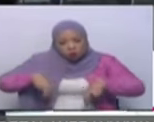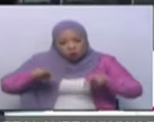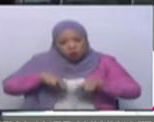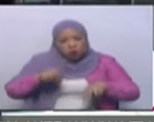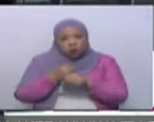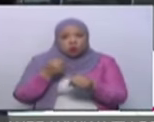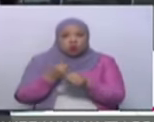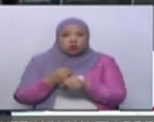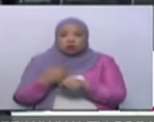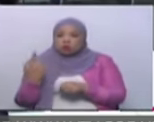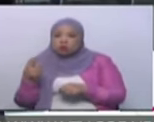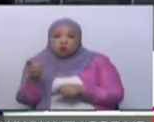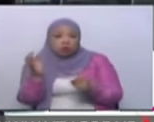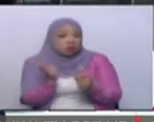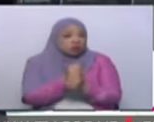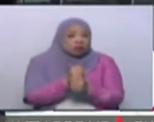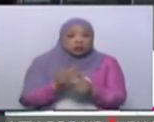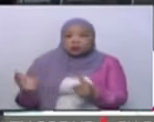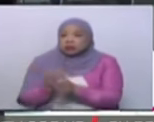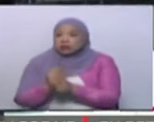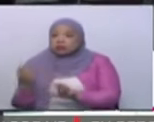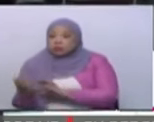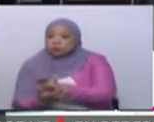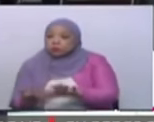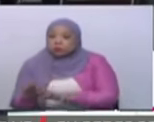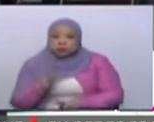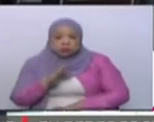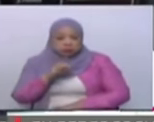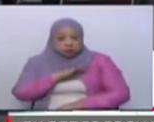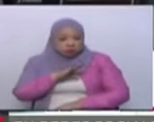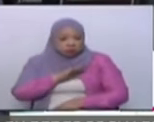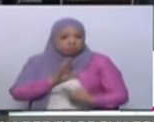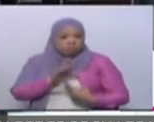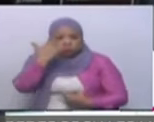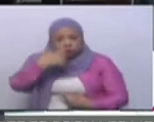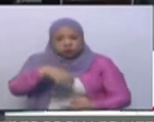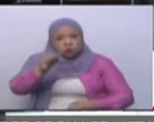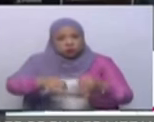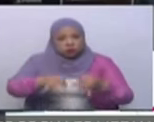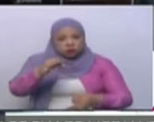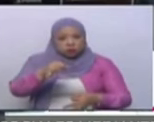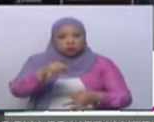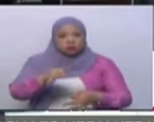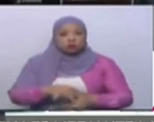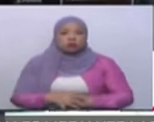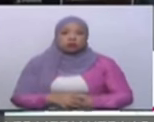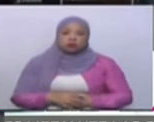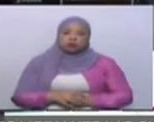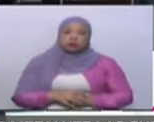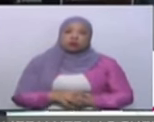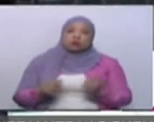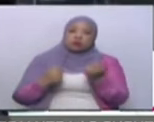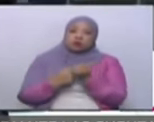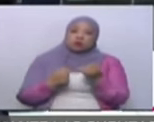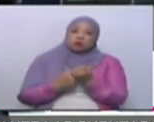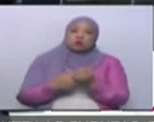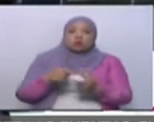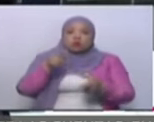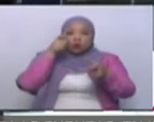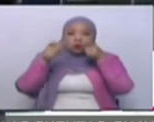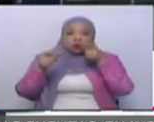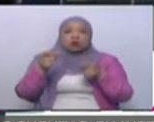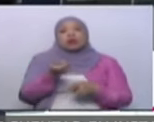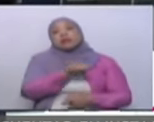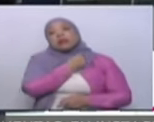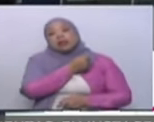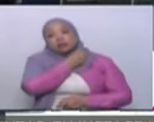caso, aquel, yo mismo actué a través de la justicia, con la colaboración de un fiscal incorruptible, como